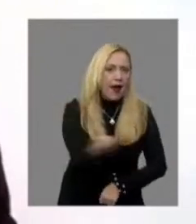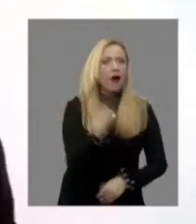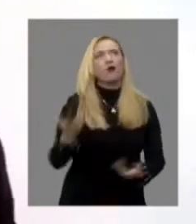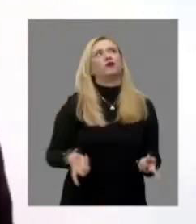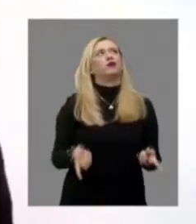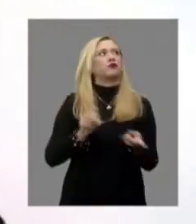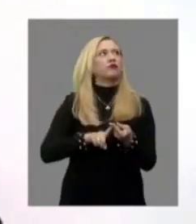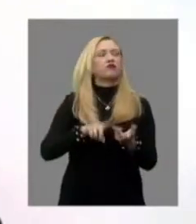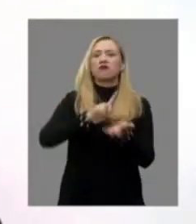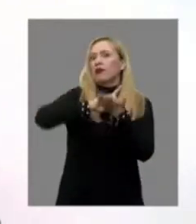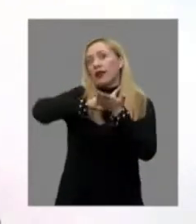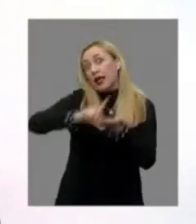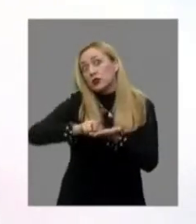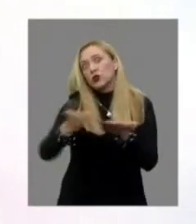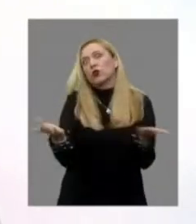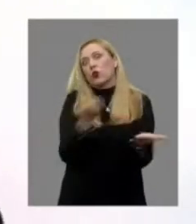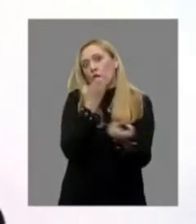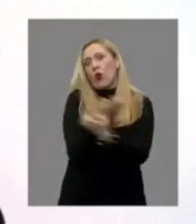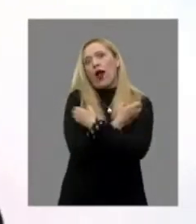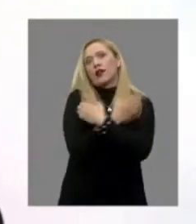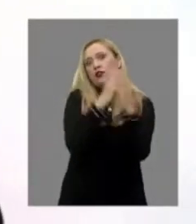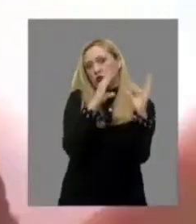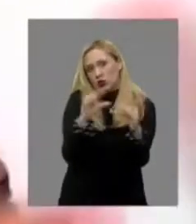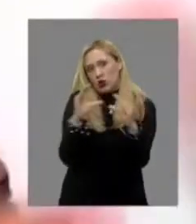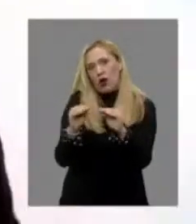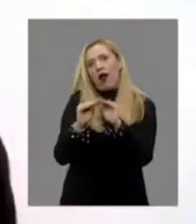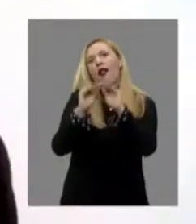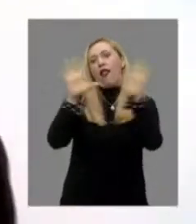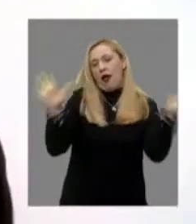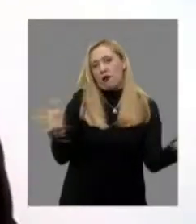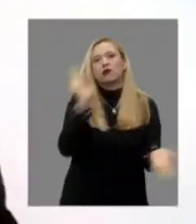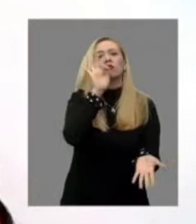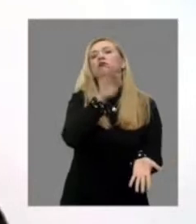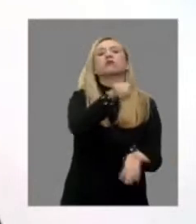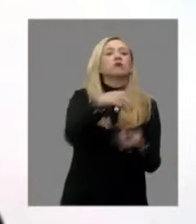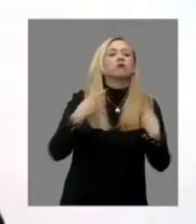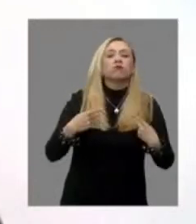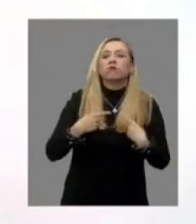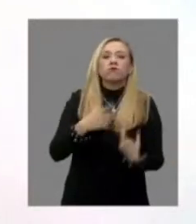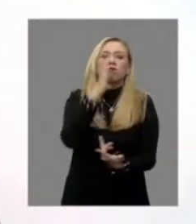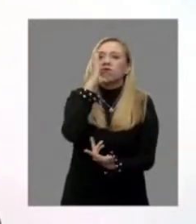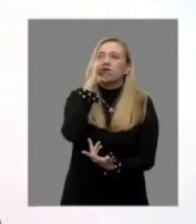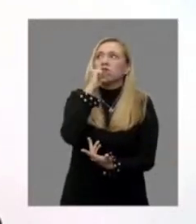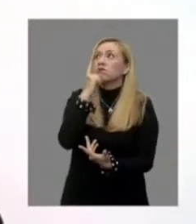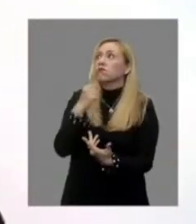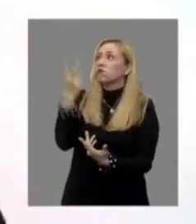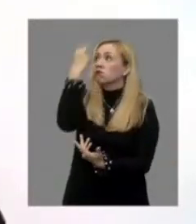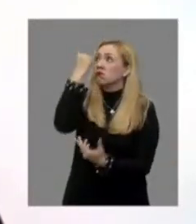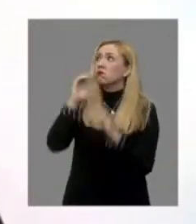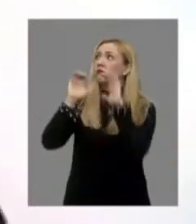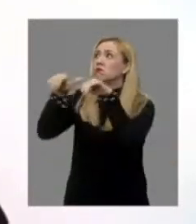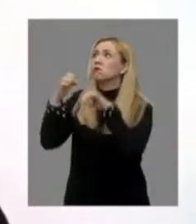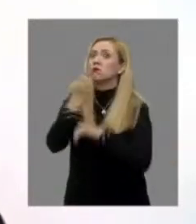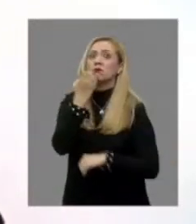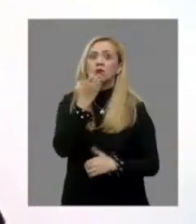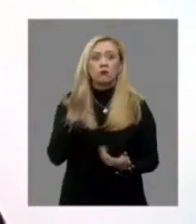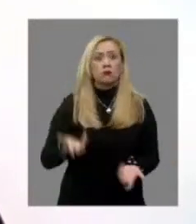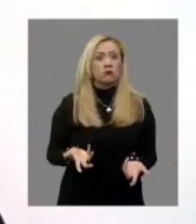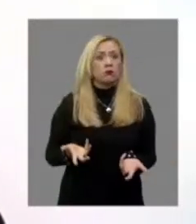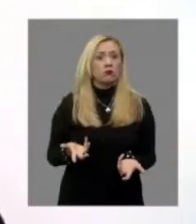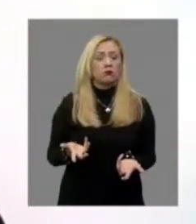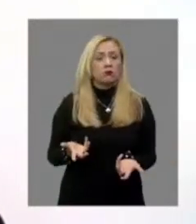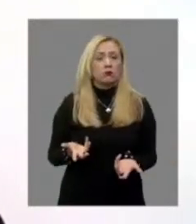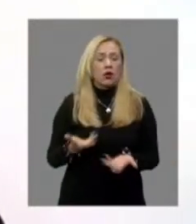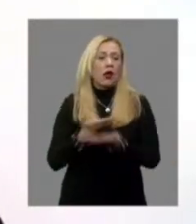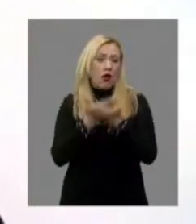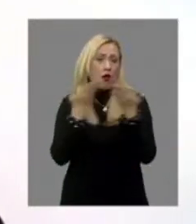educación, como lo habíamos concebido, alguien que no tiene acceso a una matrícula, hoy en día